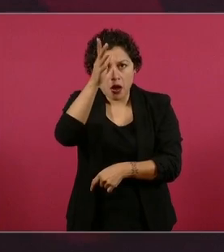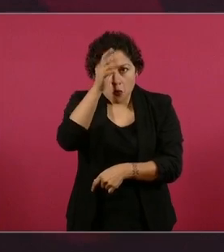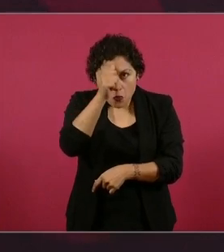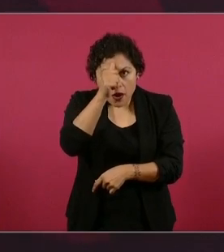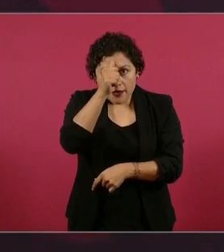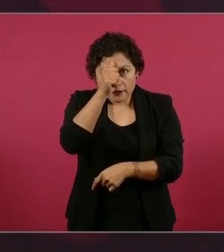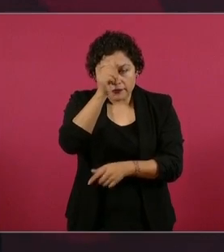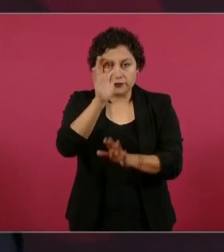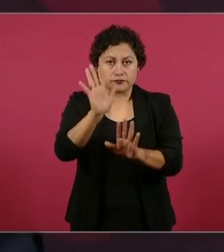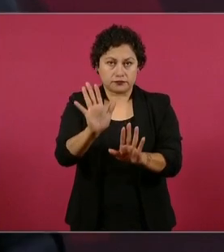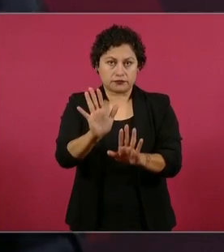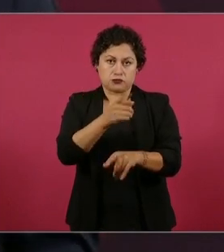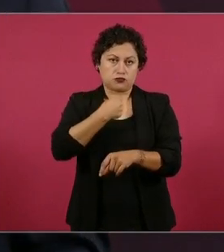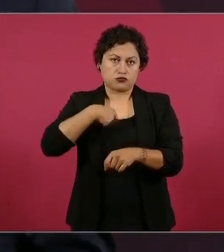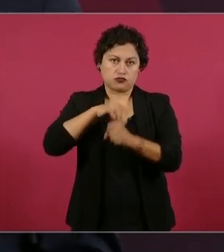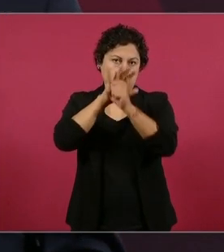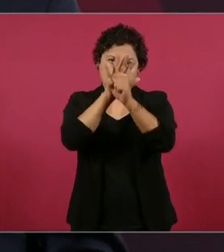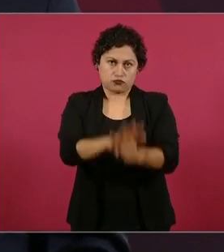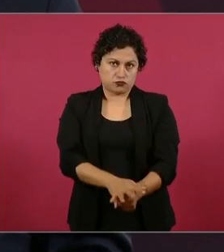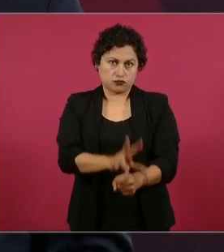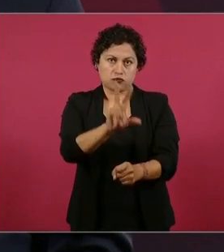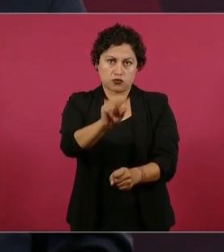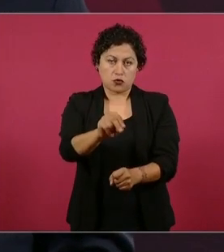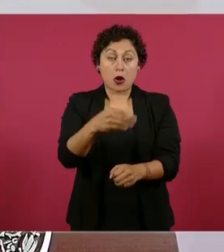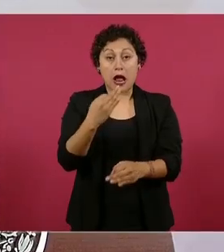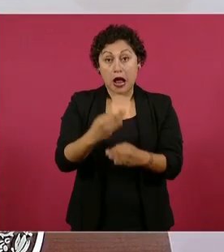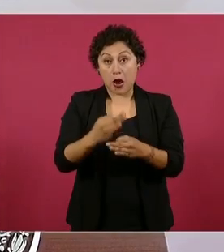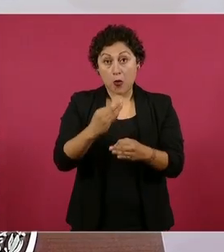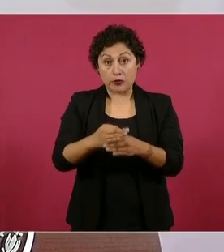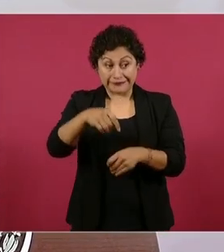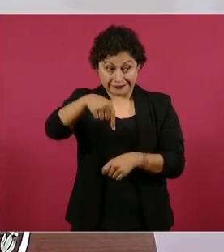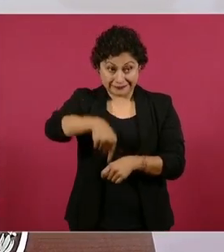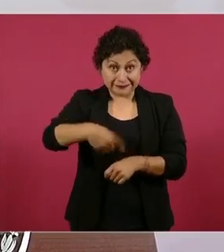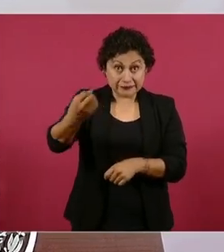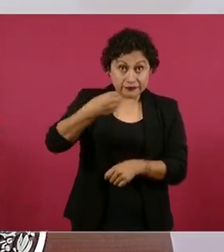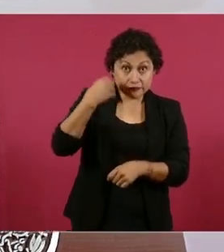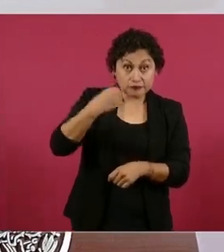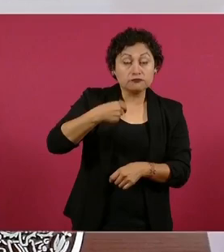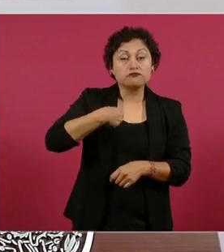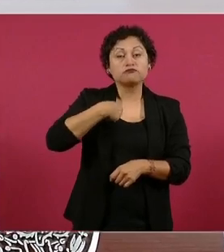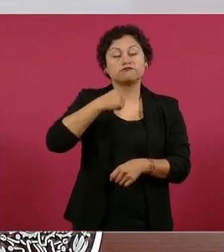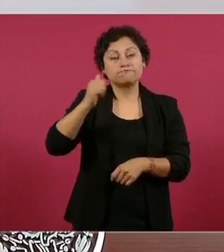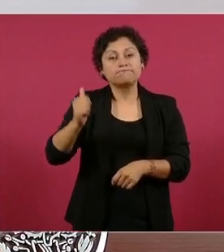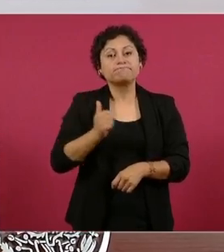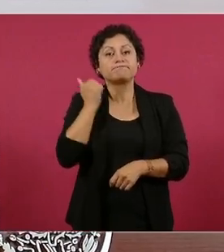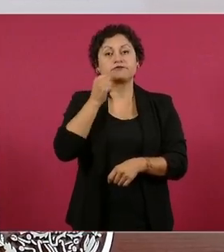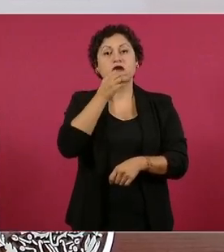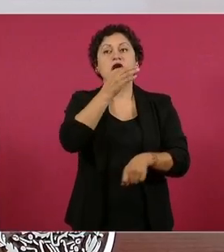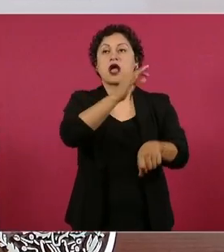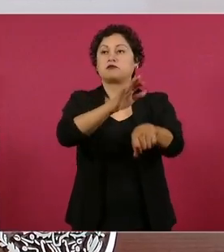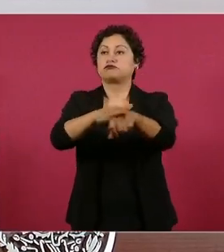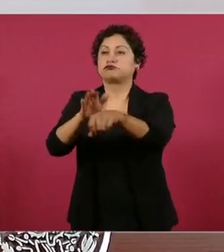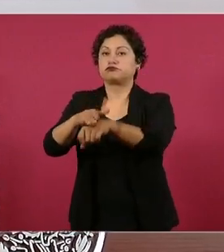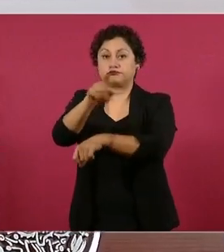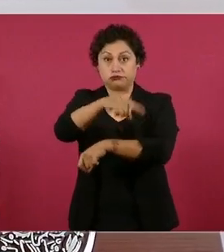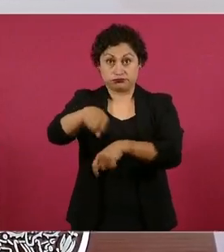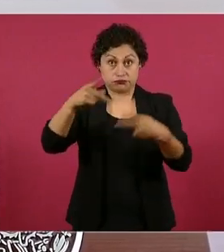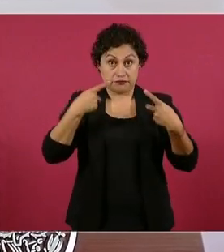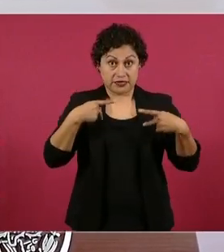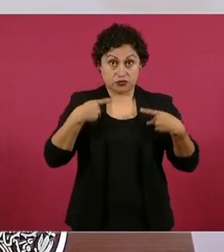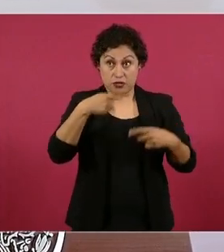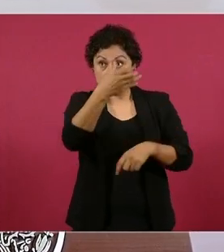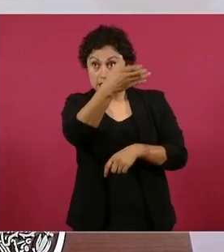aprovecho para hacerle un llamado a los campesinos que no se